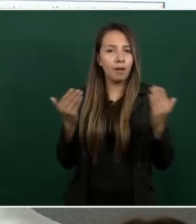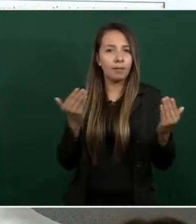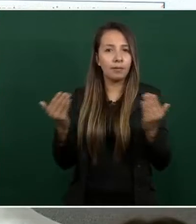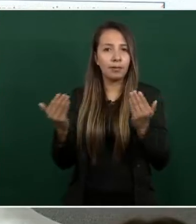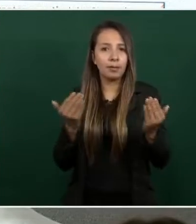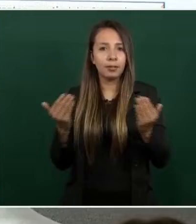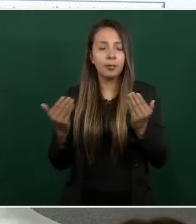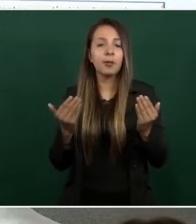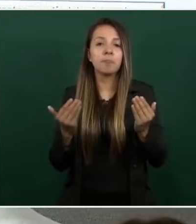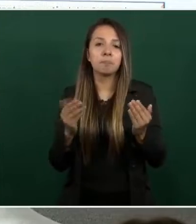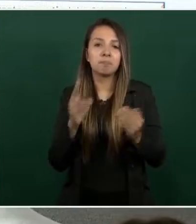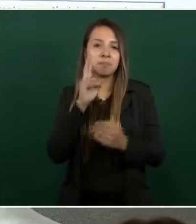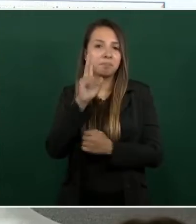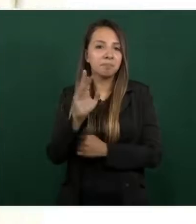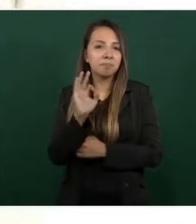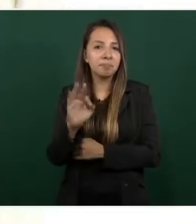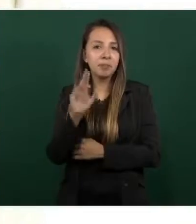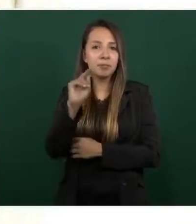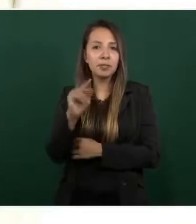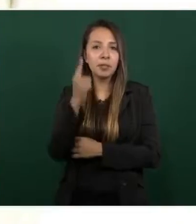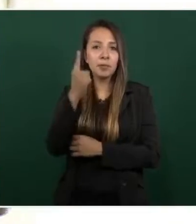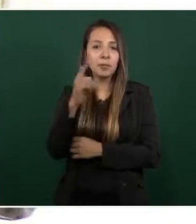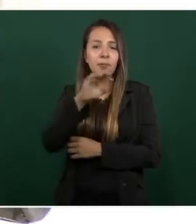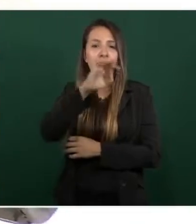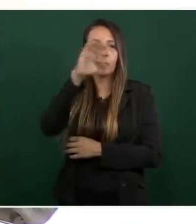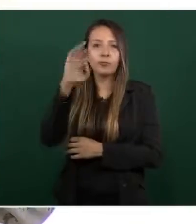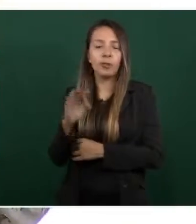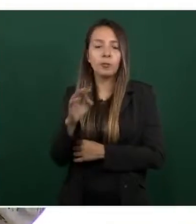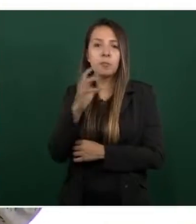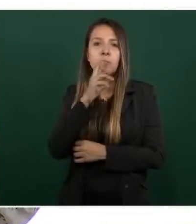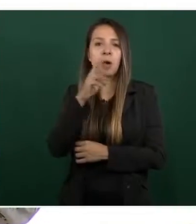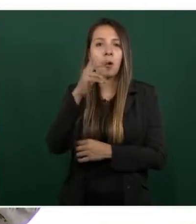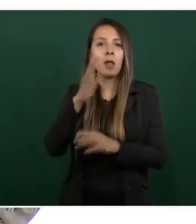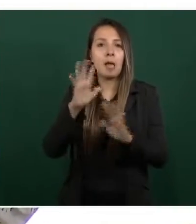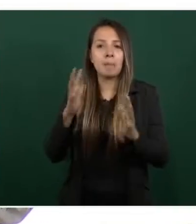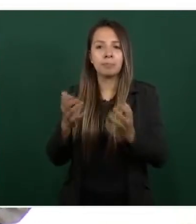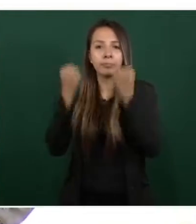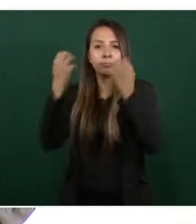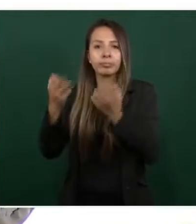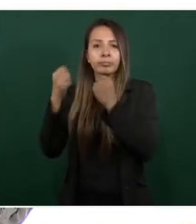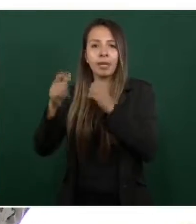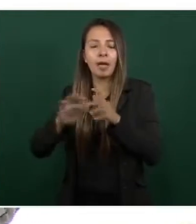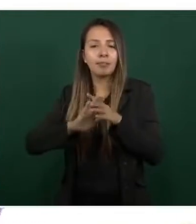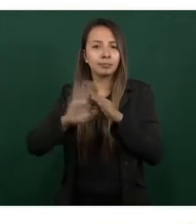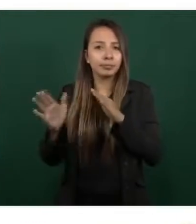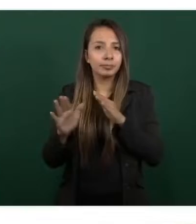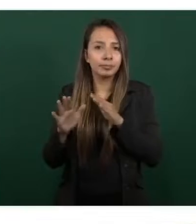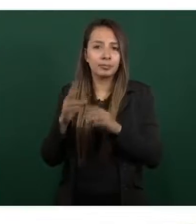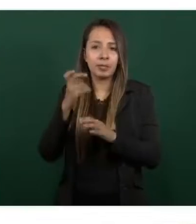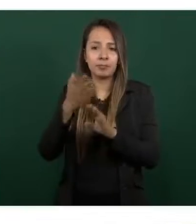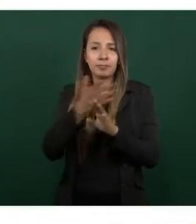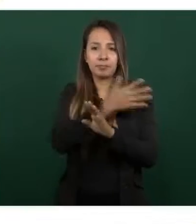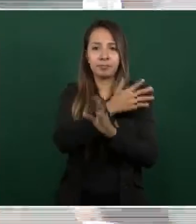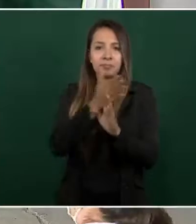un 81% de incremento en los rescates de migrantes a partir de ese momento. Adelante, por